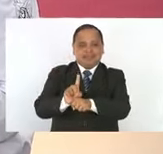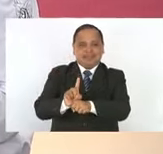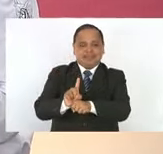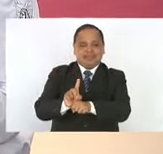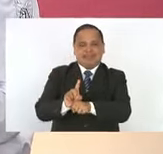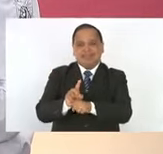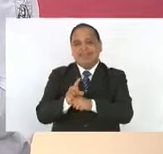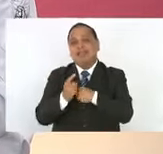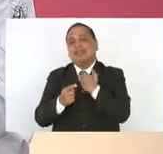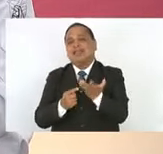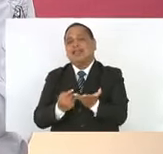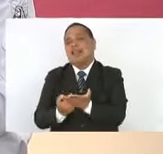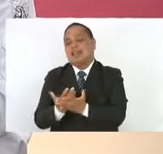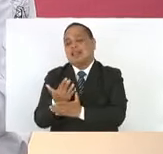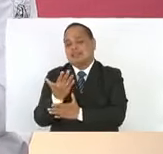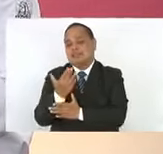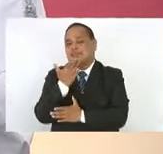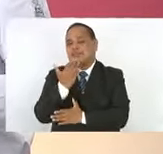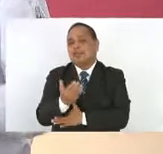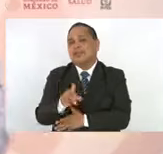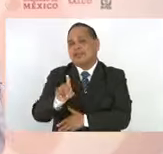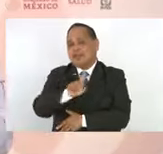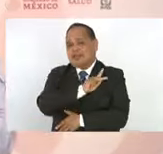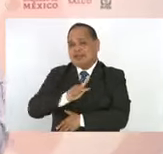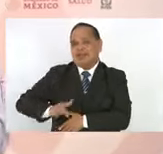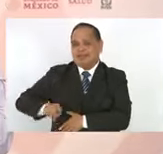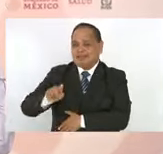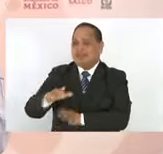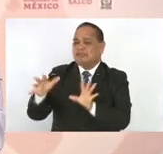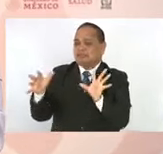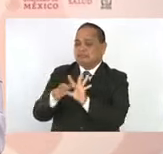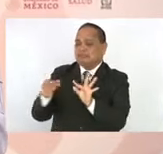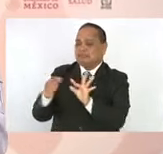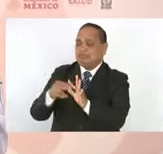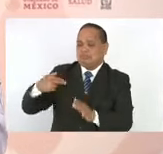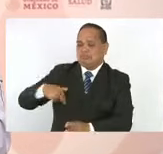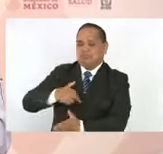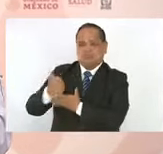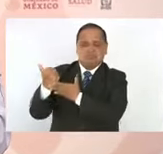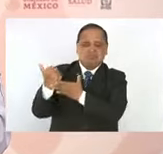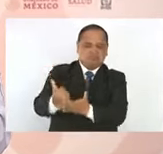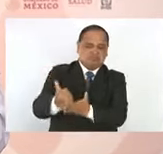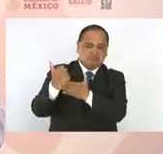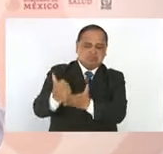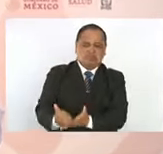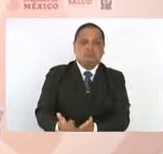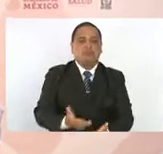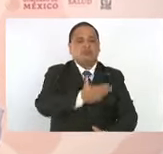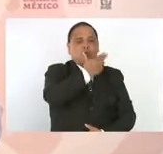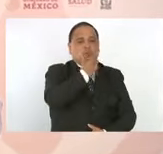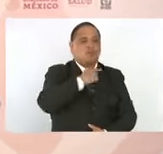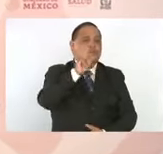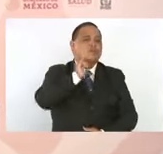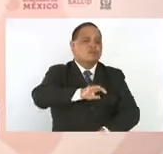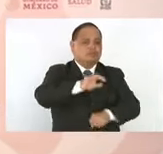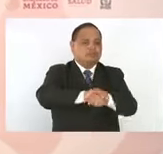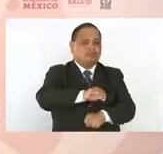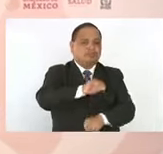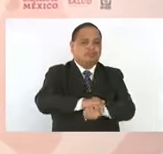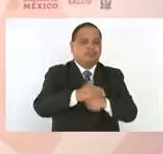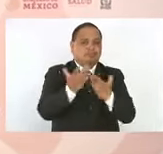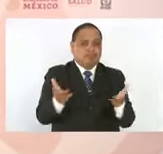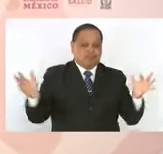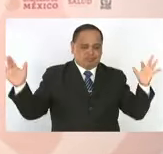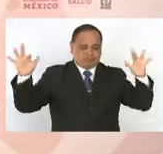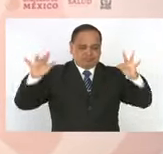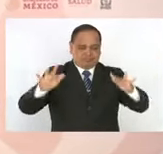nuevas dimensiones de nuestra colaboración, enfocado siempre en esa solidaridad. Por eso, amigas y amigos, es imposible estar aquí hoy